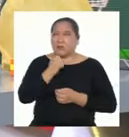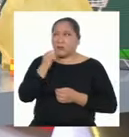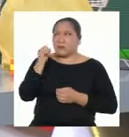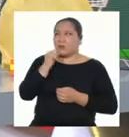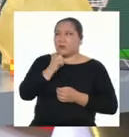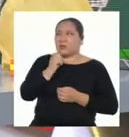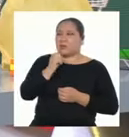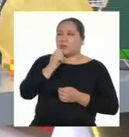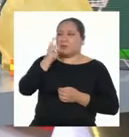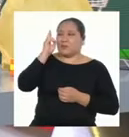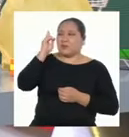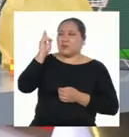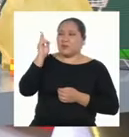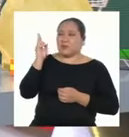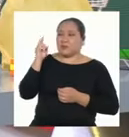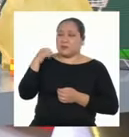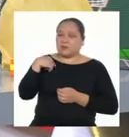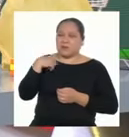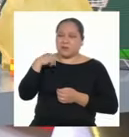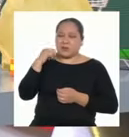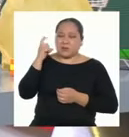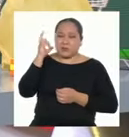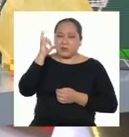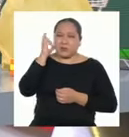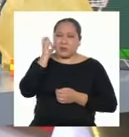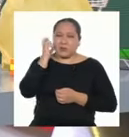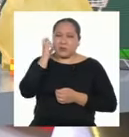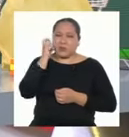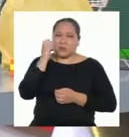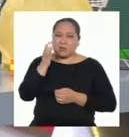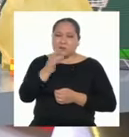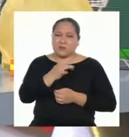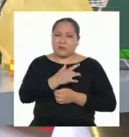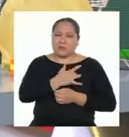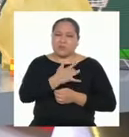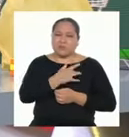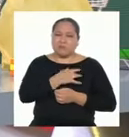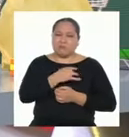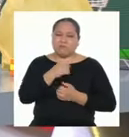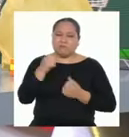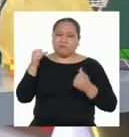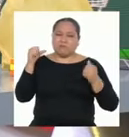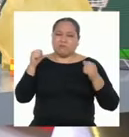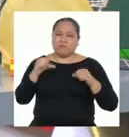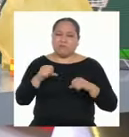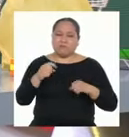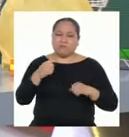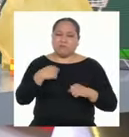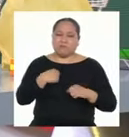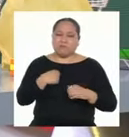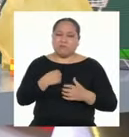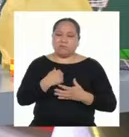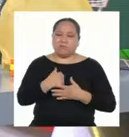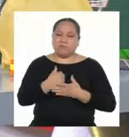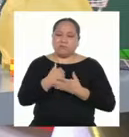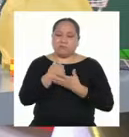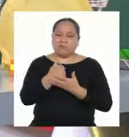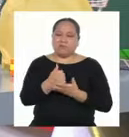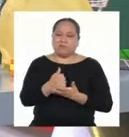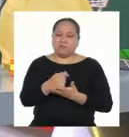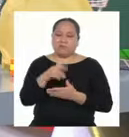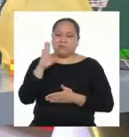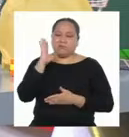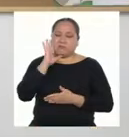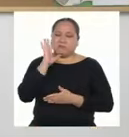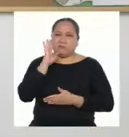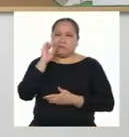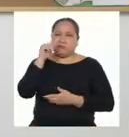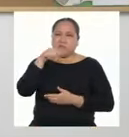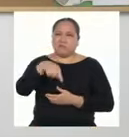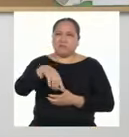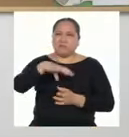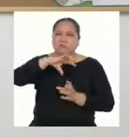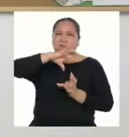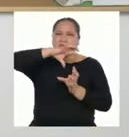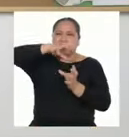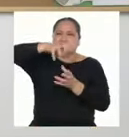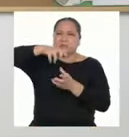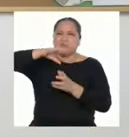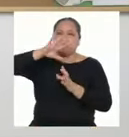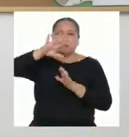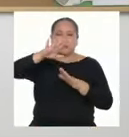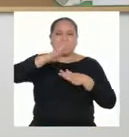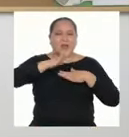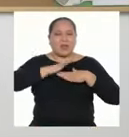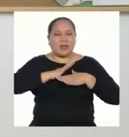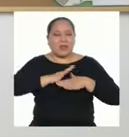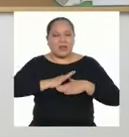Sí, profesor, escucho. Es que me siento mal porque he contribuido a contaminar el planeta.